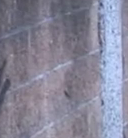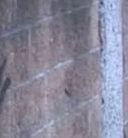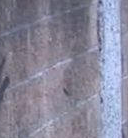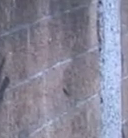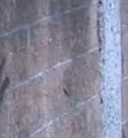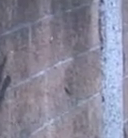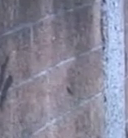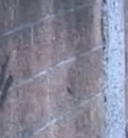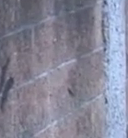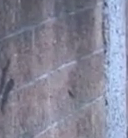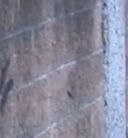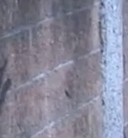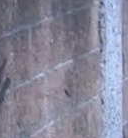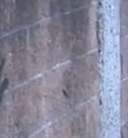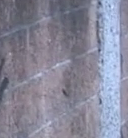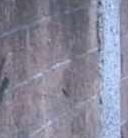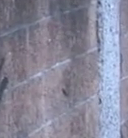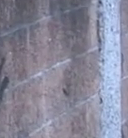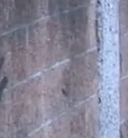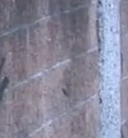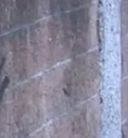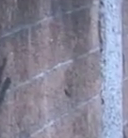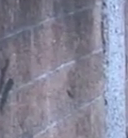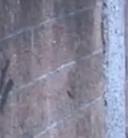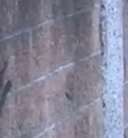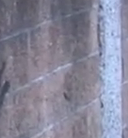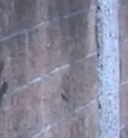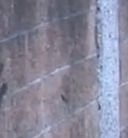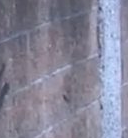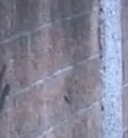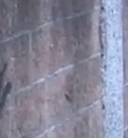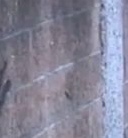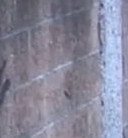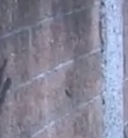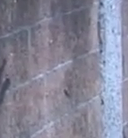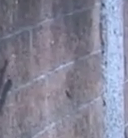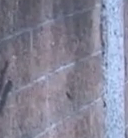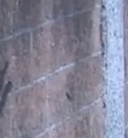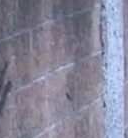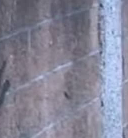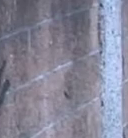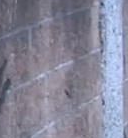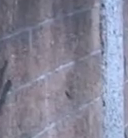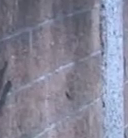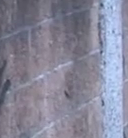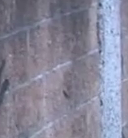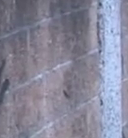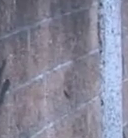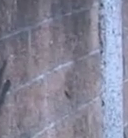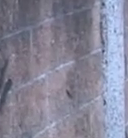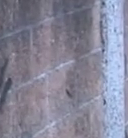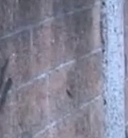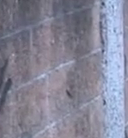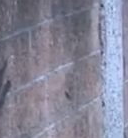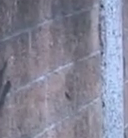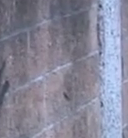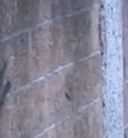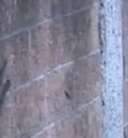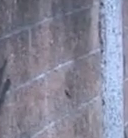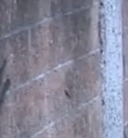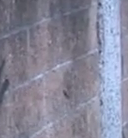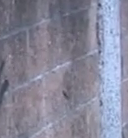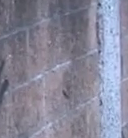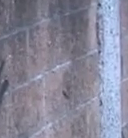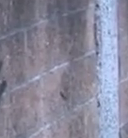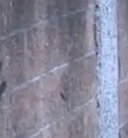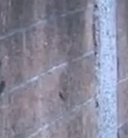mi voto y también acerca de cómo va a ser el orden en las horas de llegadas y todo el proceso de